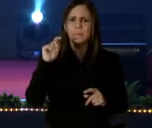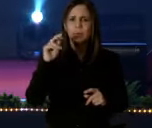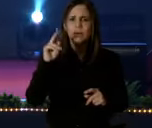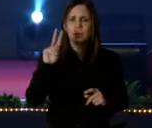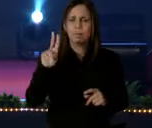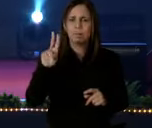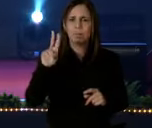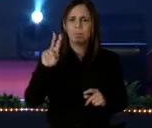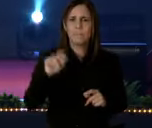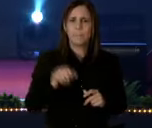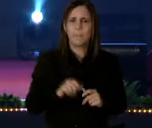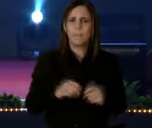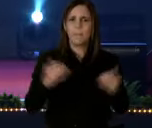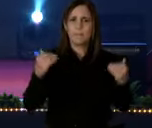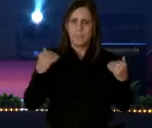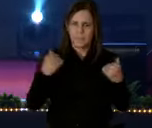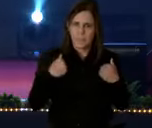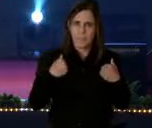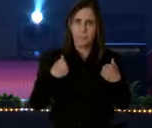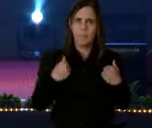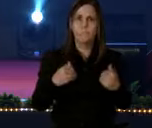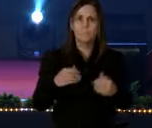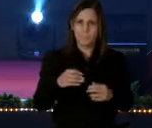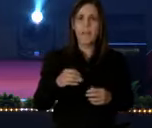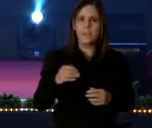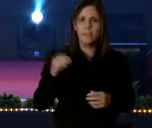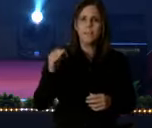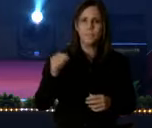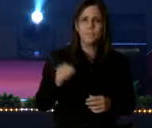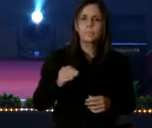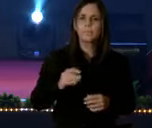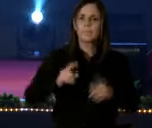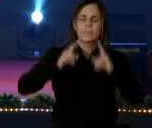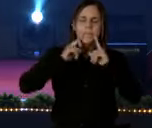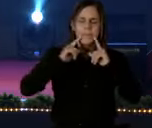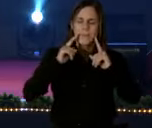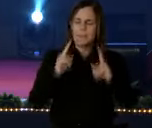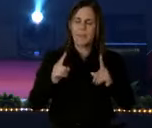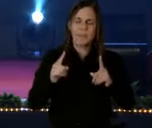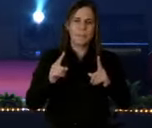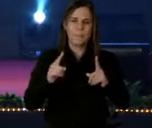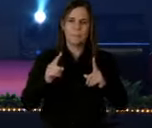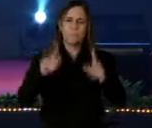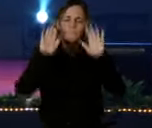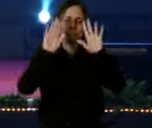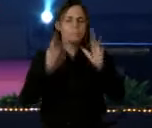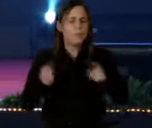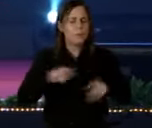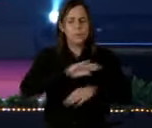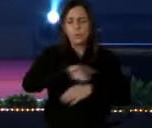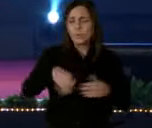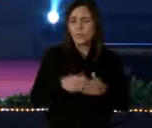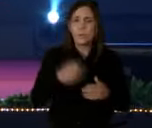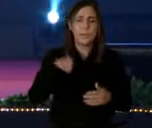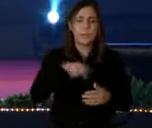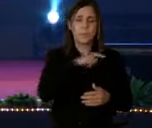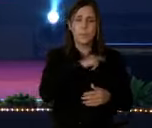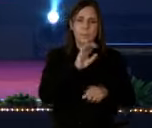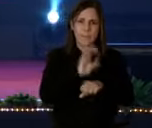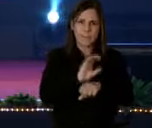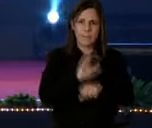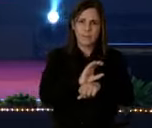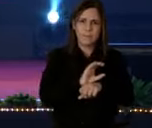está ministrando. Tenemos varios hermanos ministrando, los cubrimos, los bendecimos y declaramos milagros en todas nuestras iglesias, allá en Arizona,